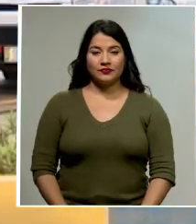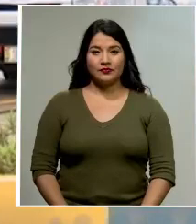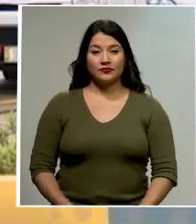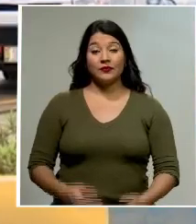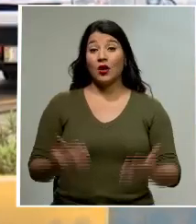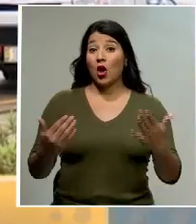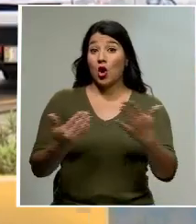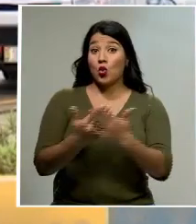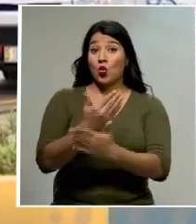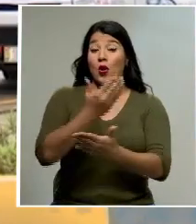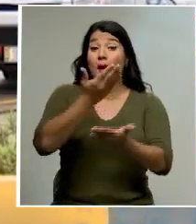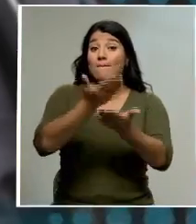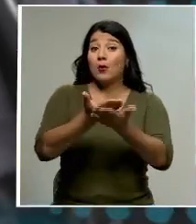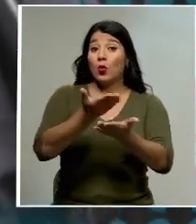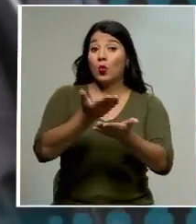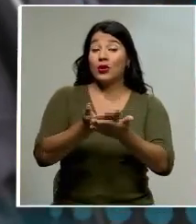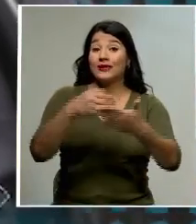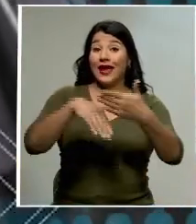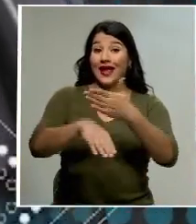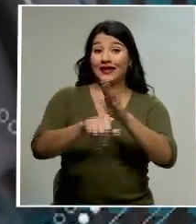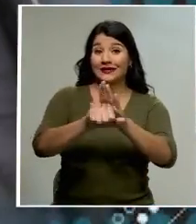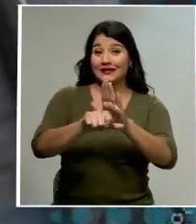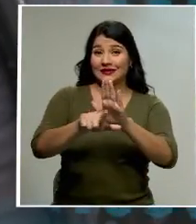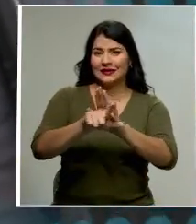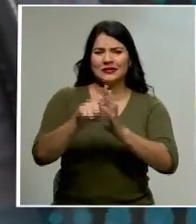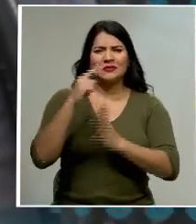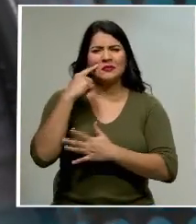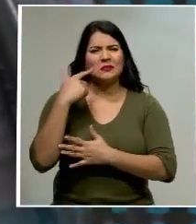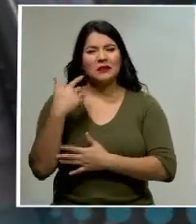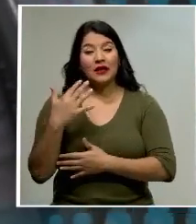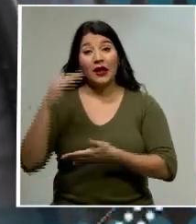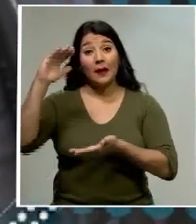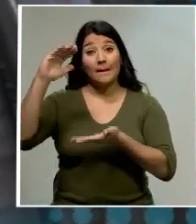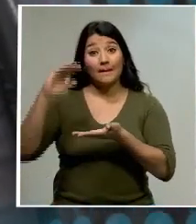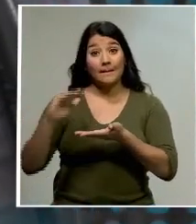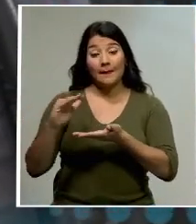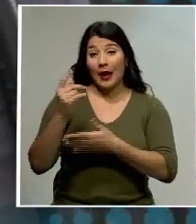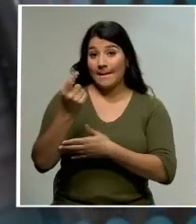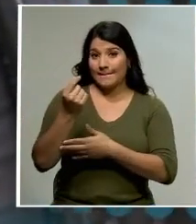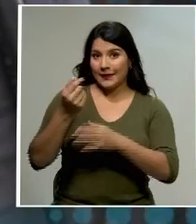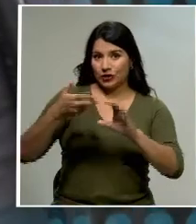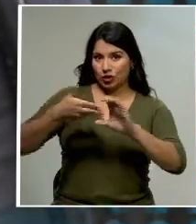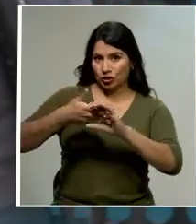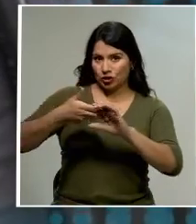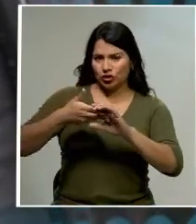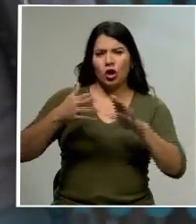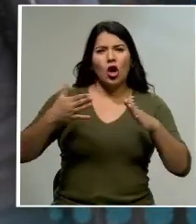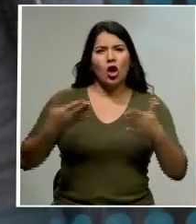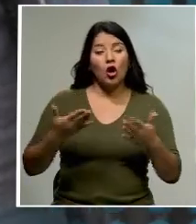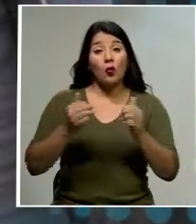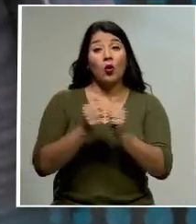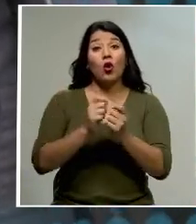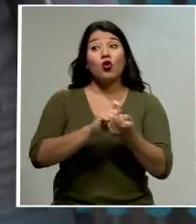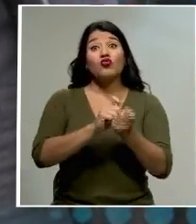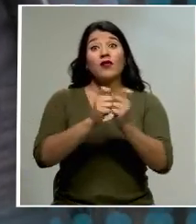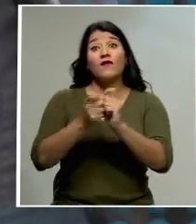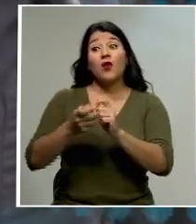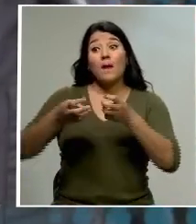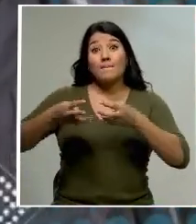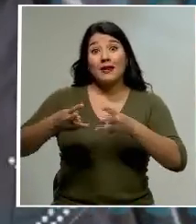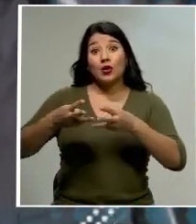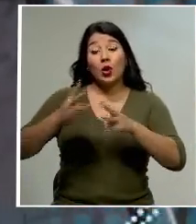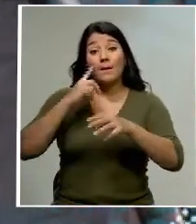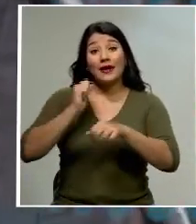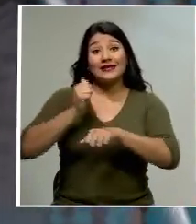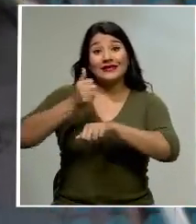Una nueva propuesta en Asamblea Legislativa busca reducir el precio de los combustibles mediante una reforma en el modelo de cálculo del impuesto